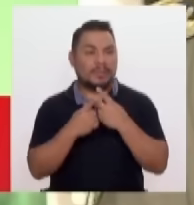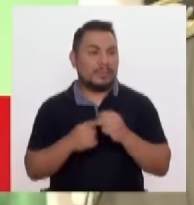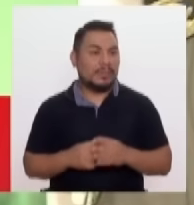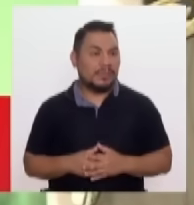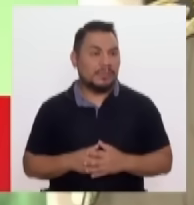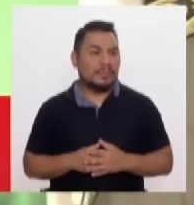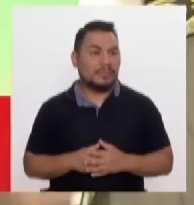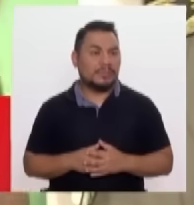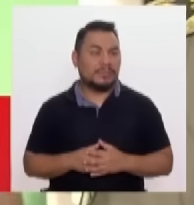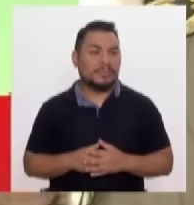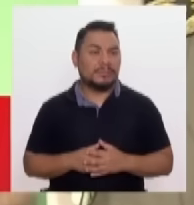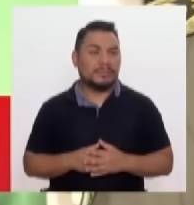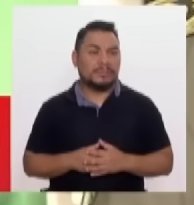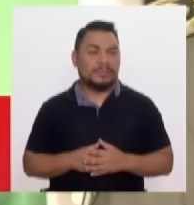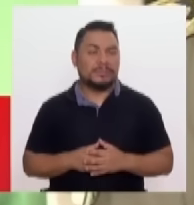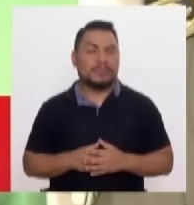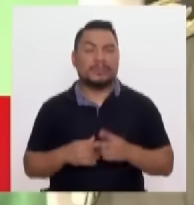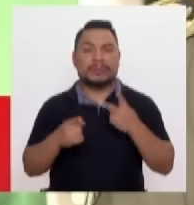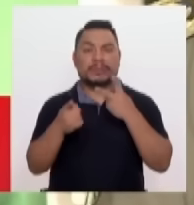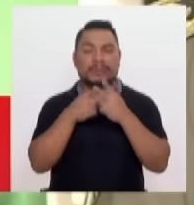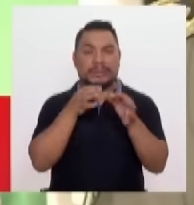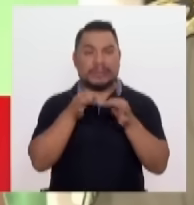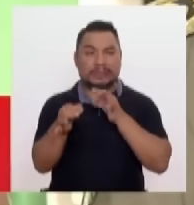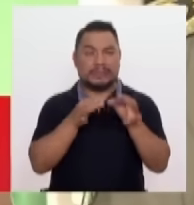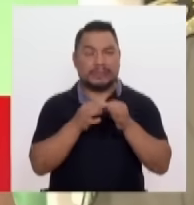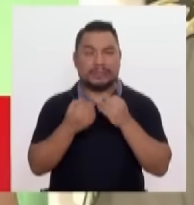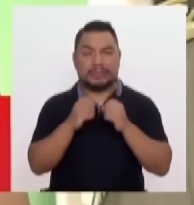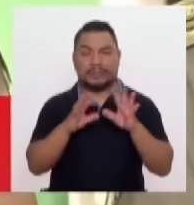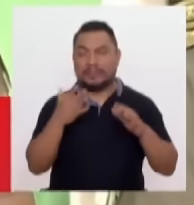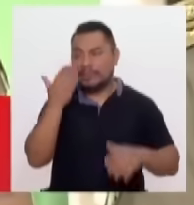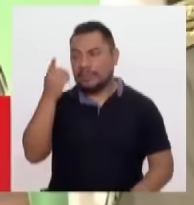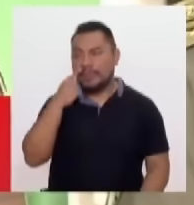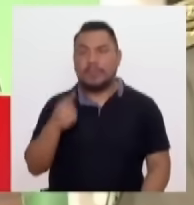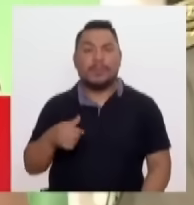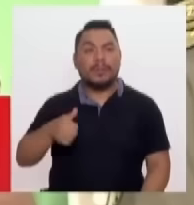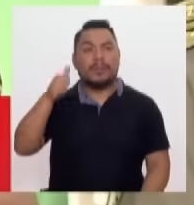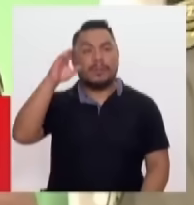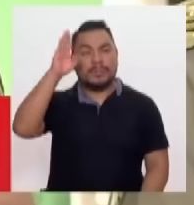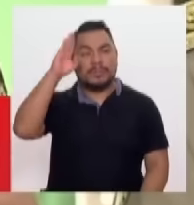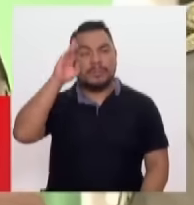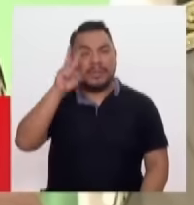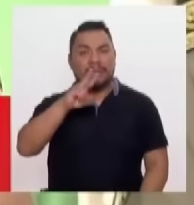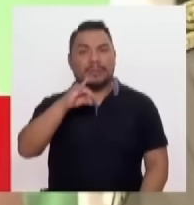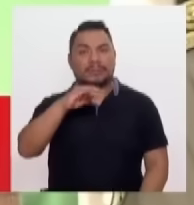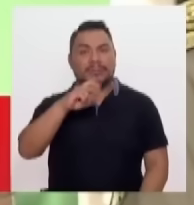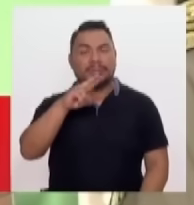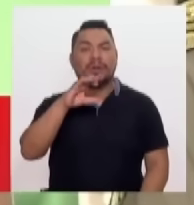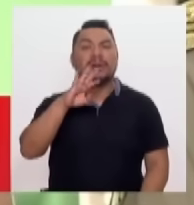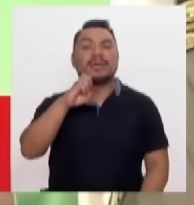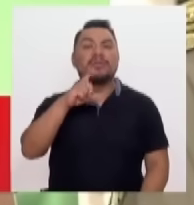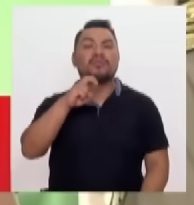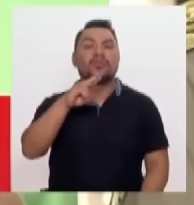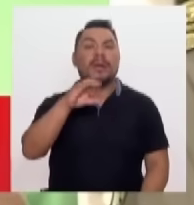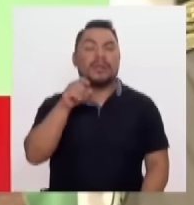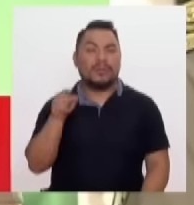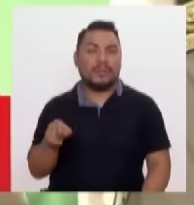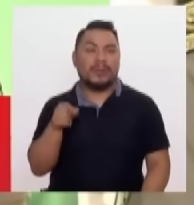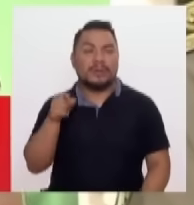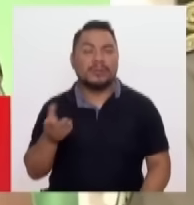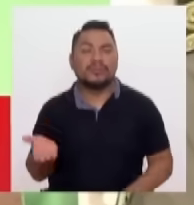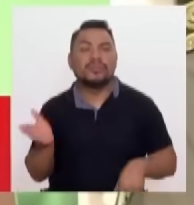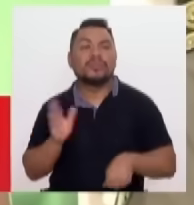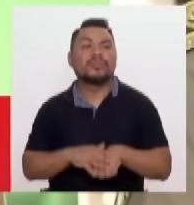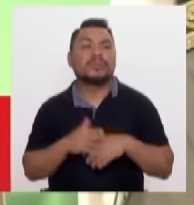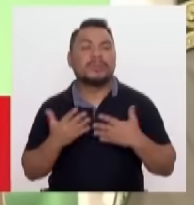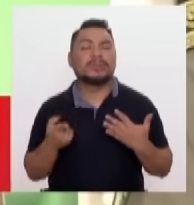que lo va a exponer detalladamente el coronel jefe de homicidio Víctor Reboredo, es el